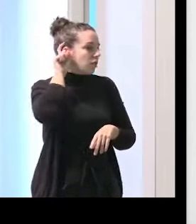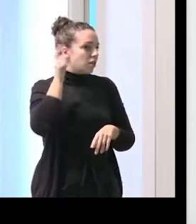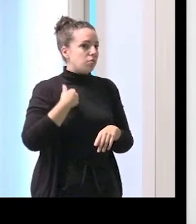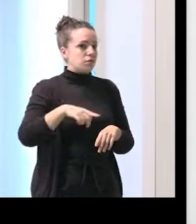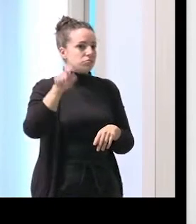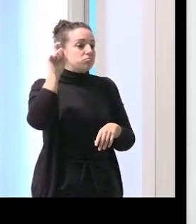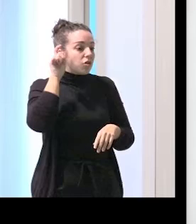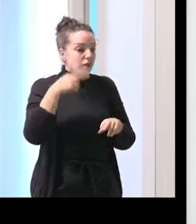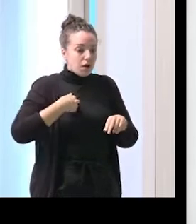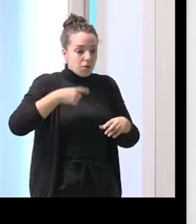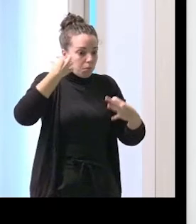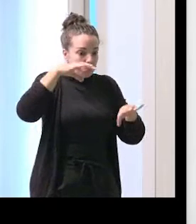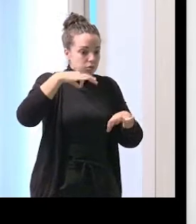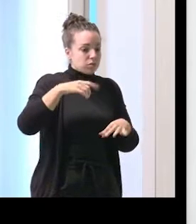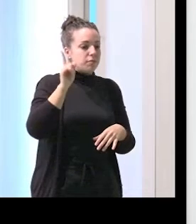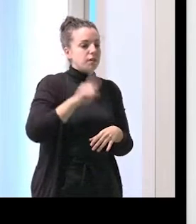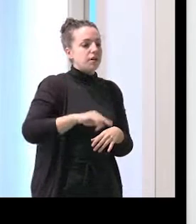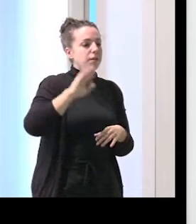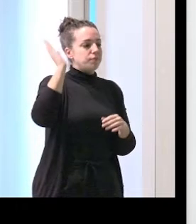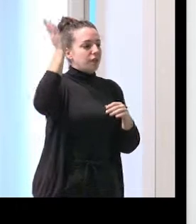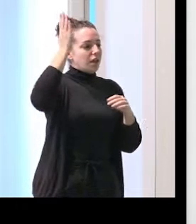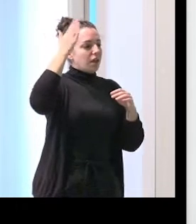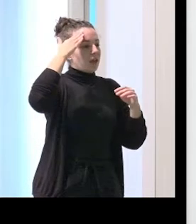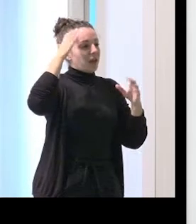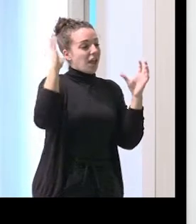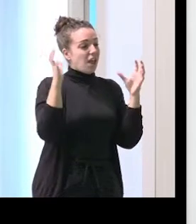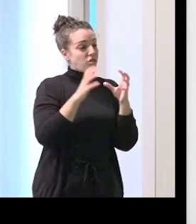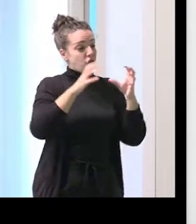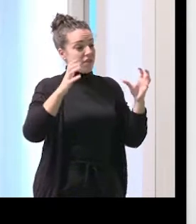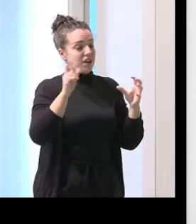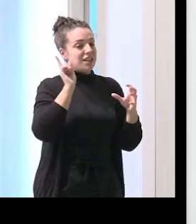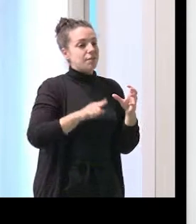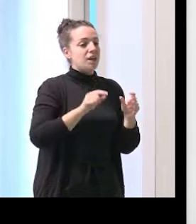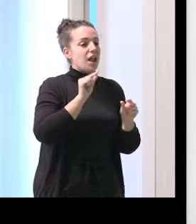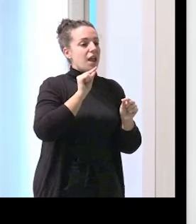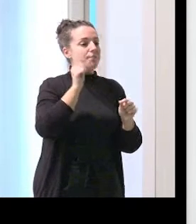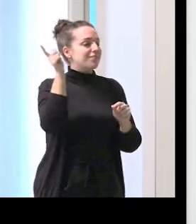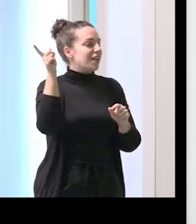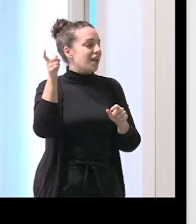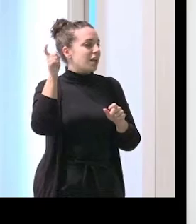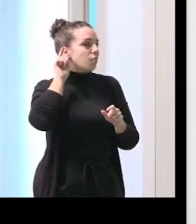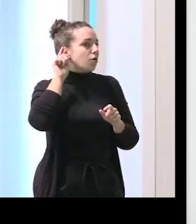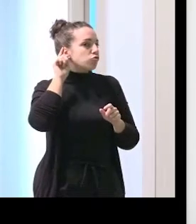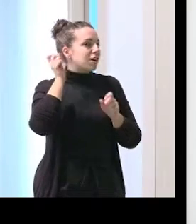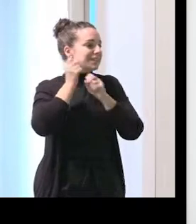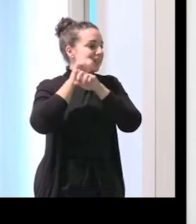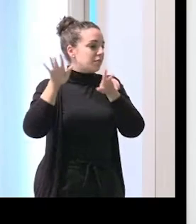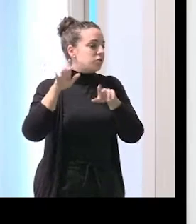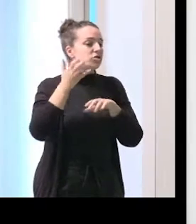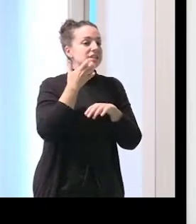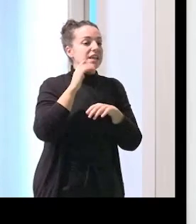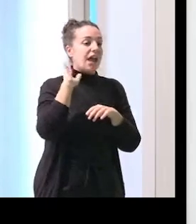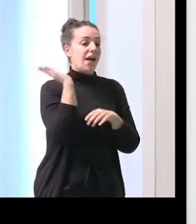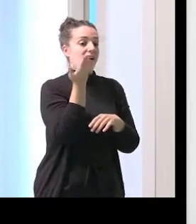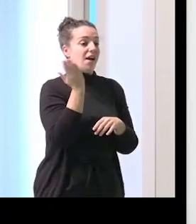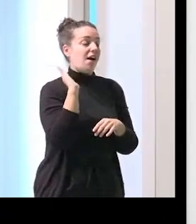que están ahí. La hidrocefalia y, sobre todo, las hipoacusias de transmisión en un niño con una sordera unilateral, cuando le afecta al oído sano,